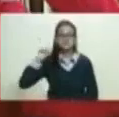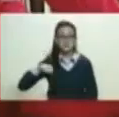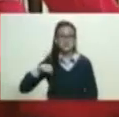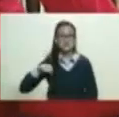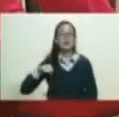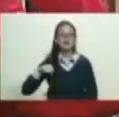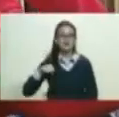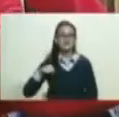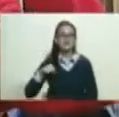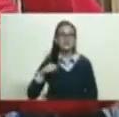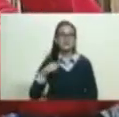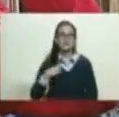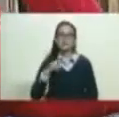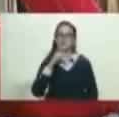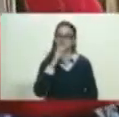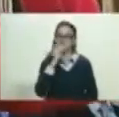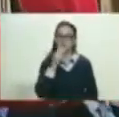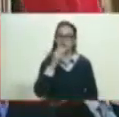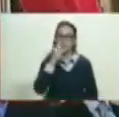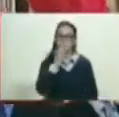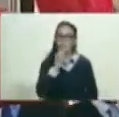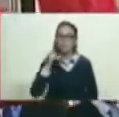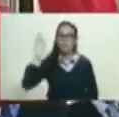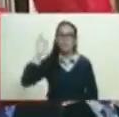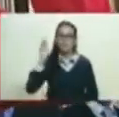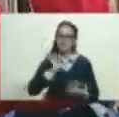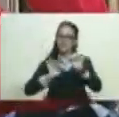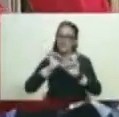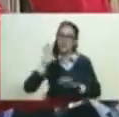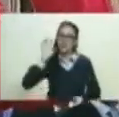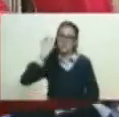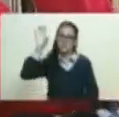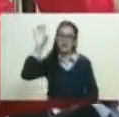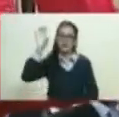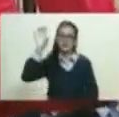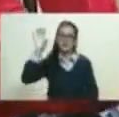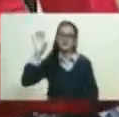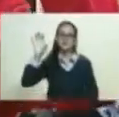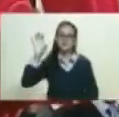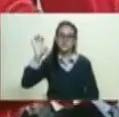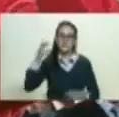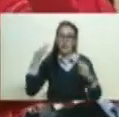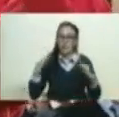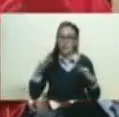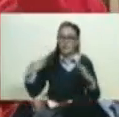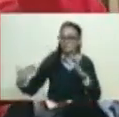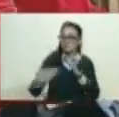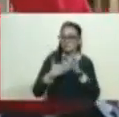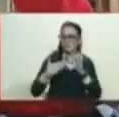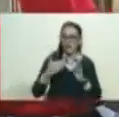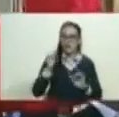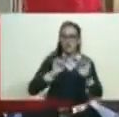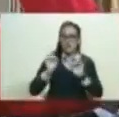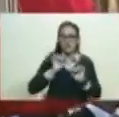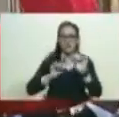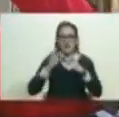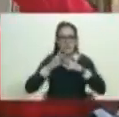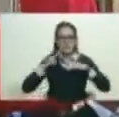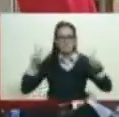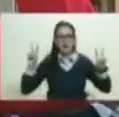Este es el momento en el que se está posesionando a los constituyentes que fueron elegidos el pasado domingo. Escuchamos.